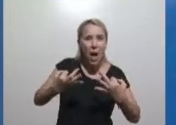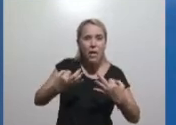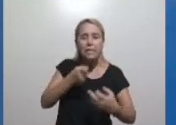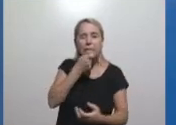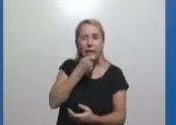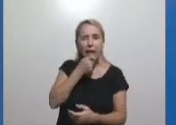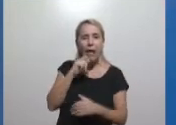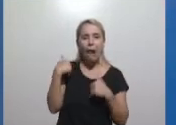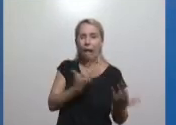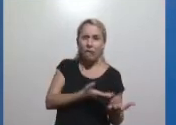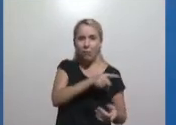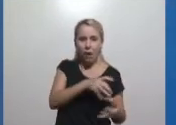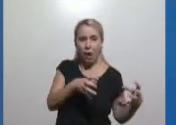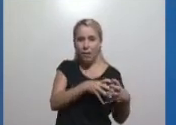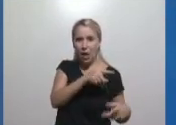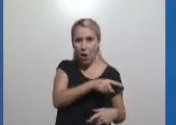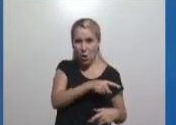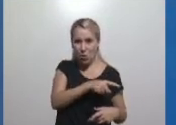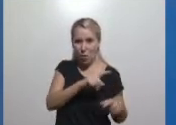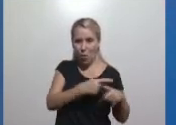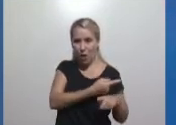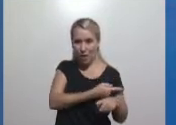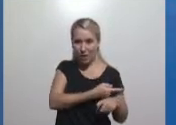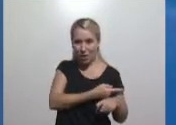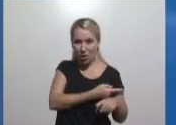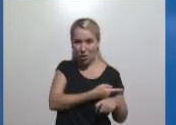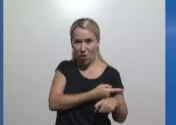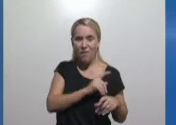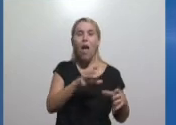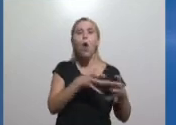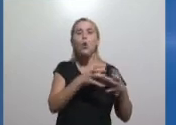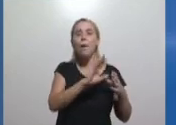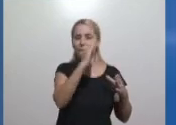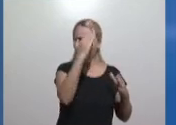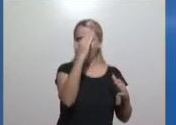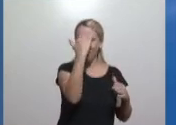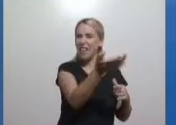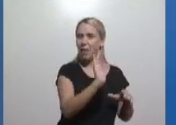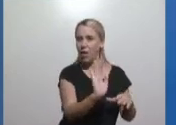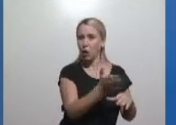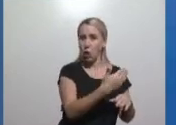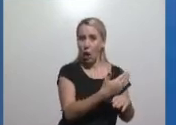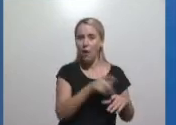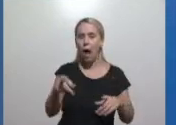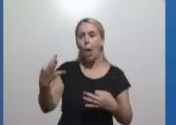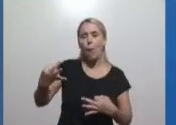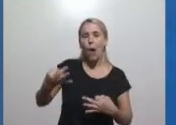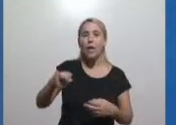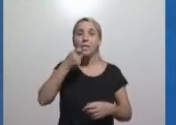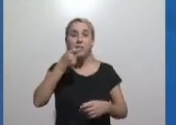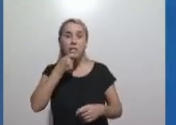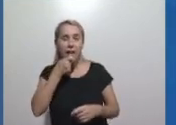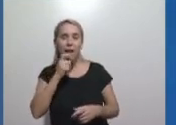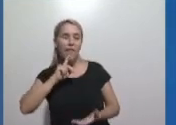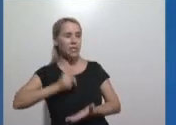favor de los integrantes del sector político del Frente de Todos y son malos si en algunas causas fallan en